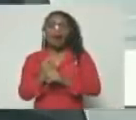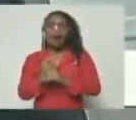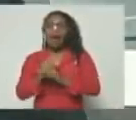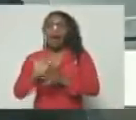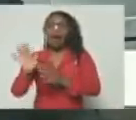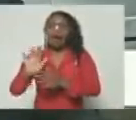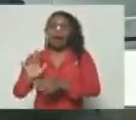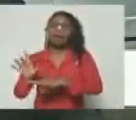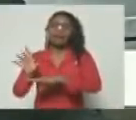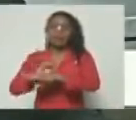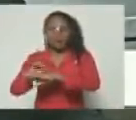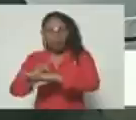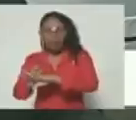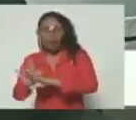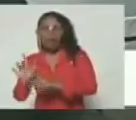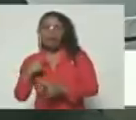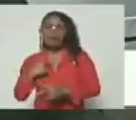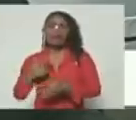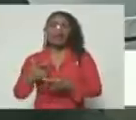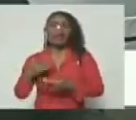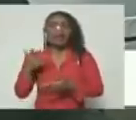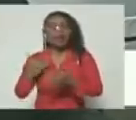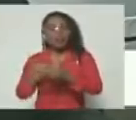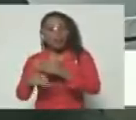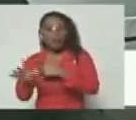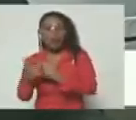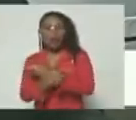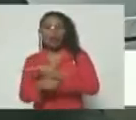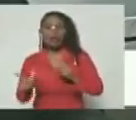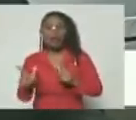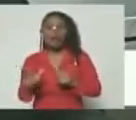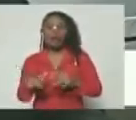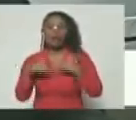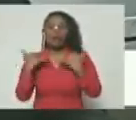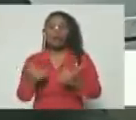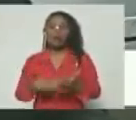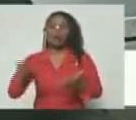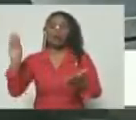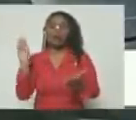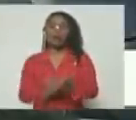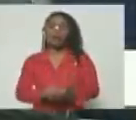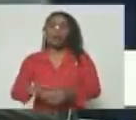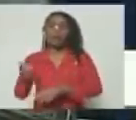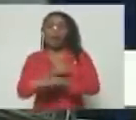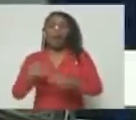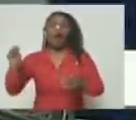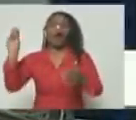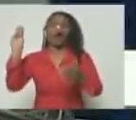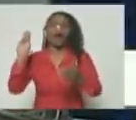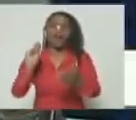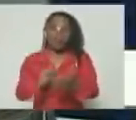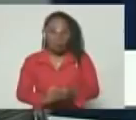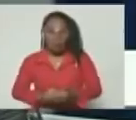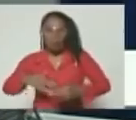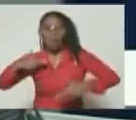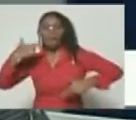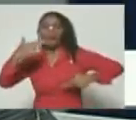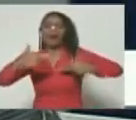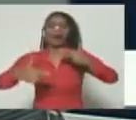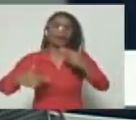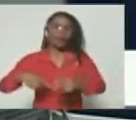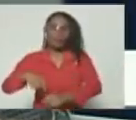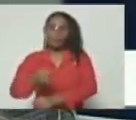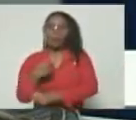salen indultados, salen en libertad e inmediatamente se incorporan a buscar delincuentes, a